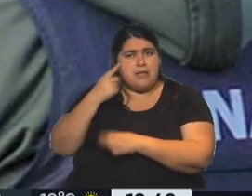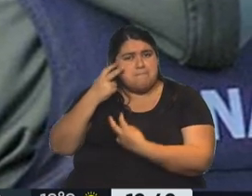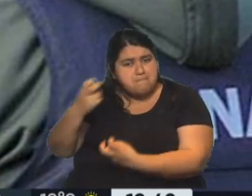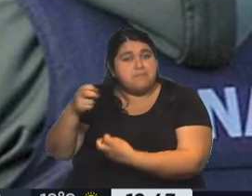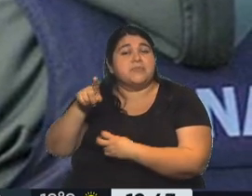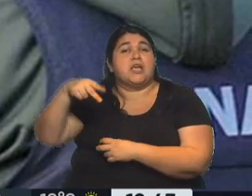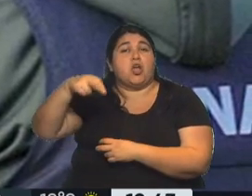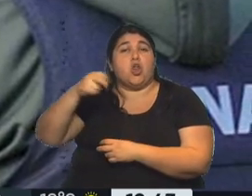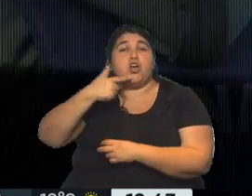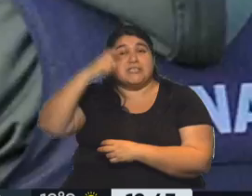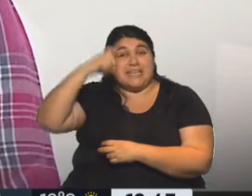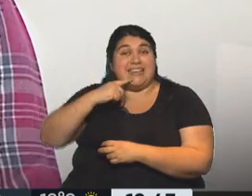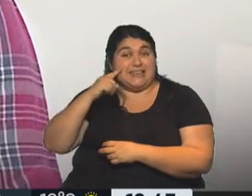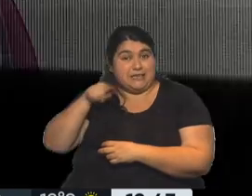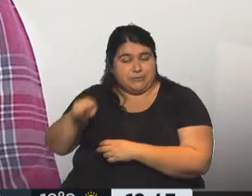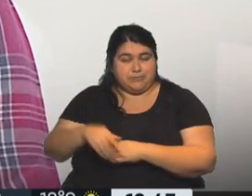Pablo Nocetti.